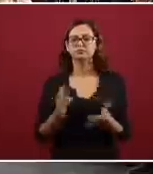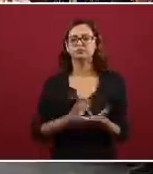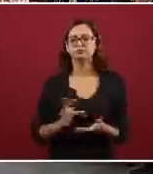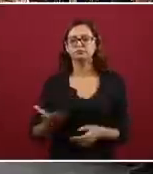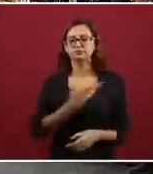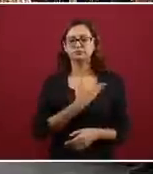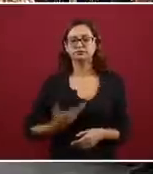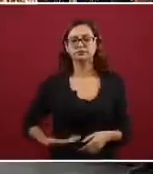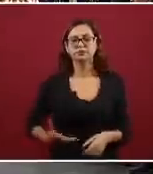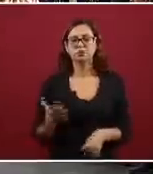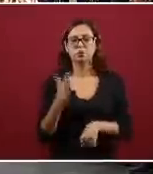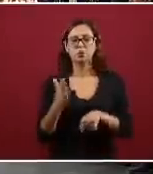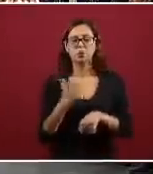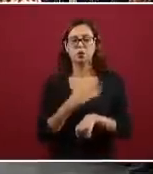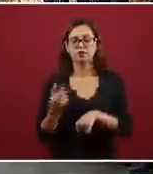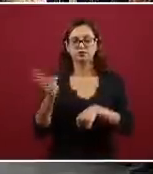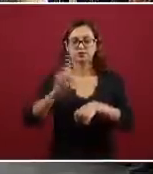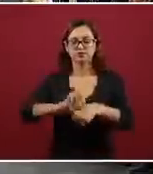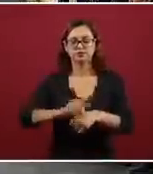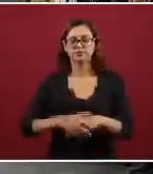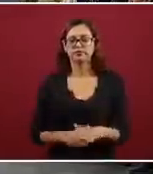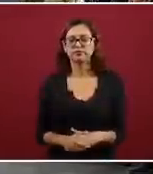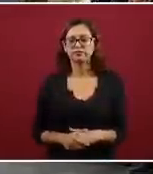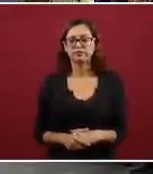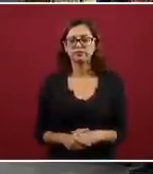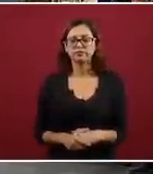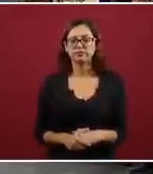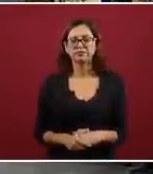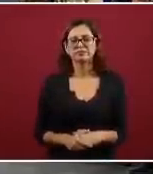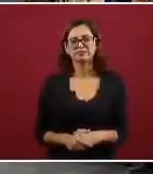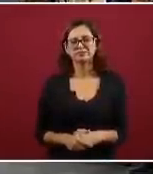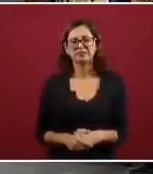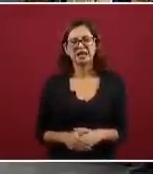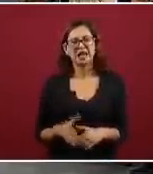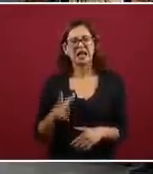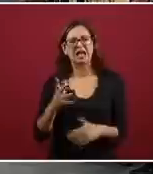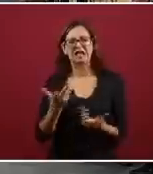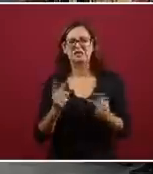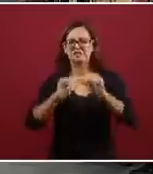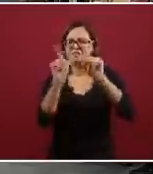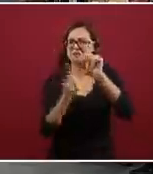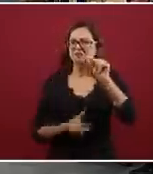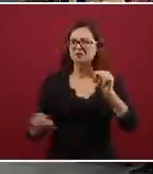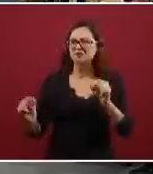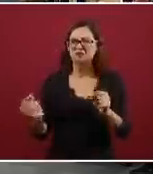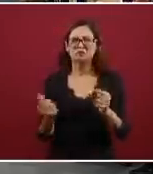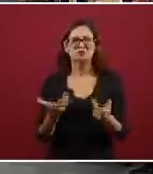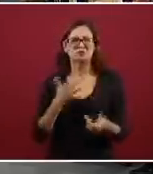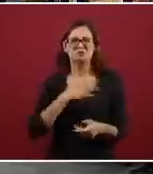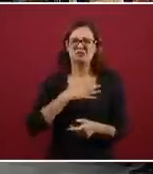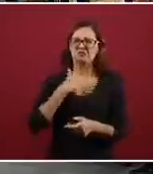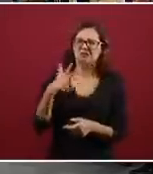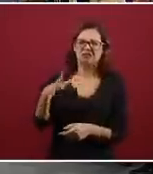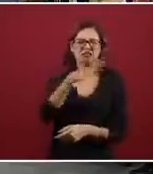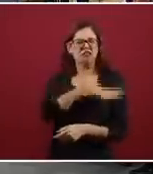Gracias. Muchas gracias, presidente. Buenos días. Hay muchos fuchis y muchos guácalas en el país, mucha violencia,